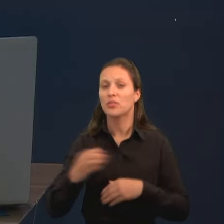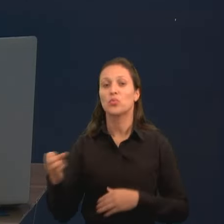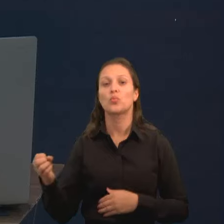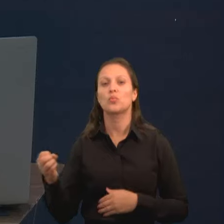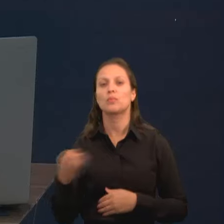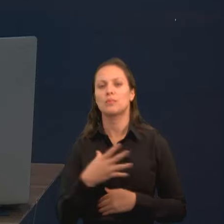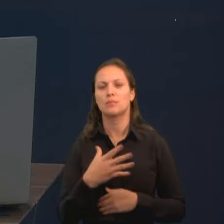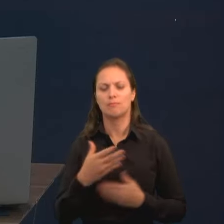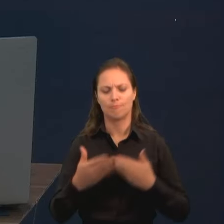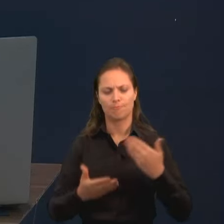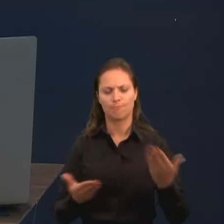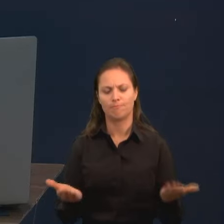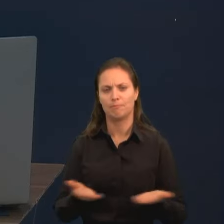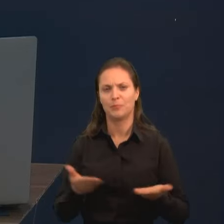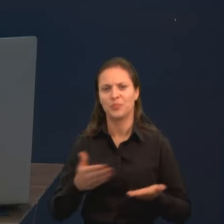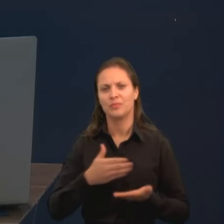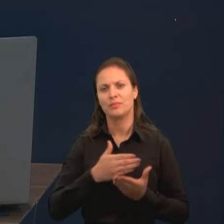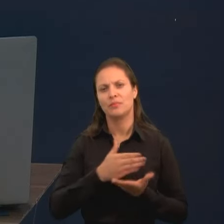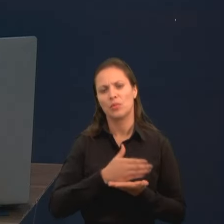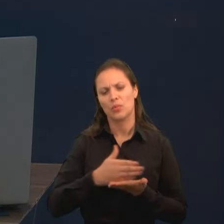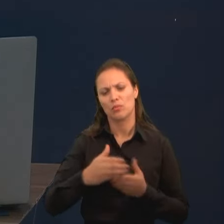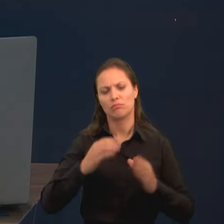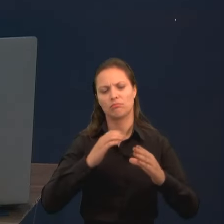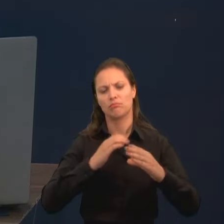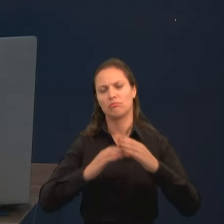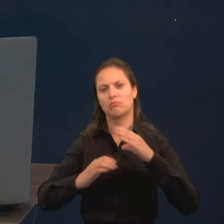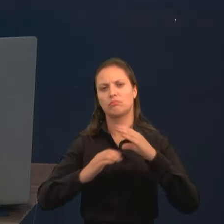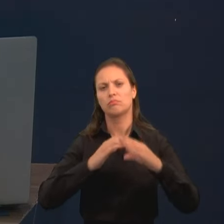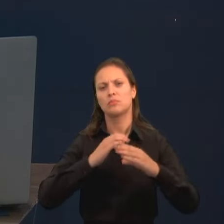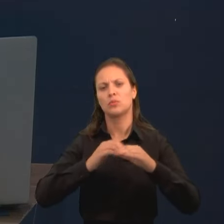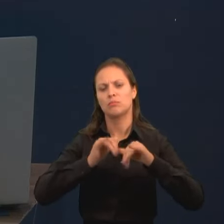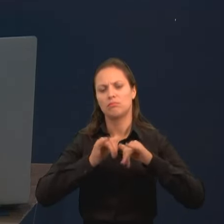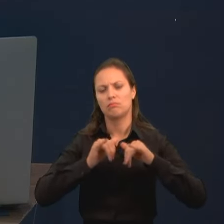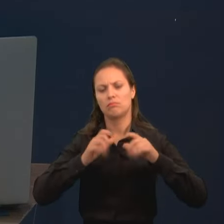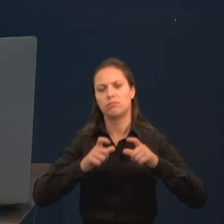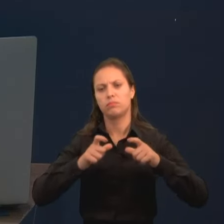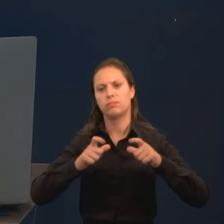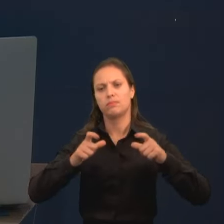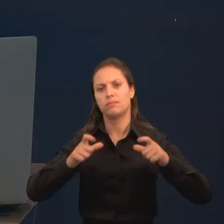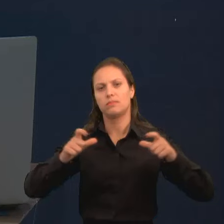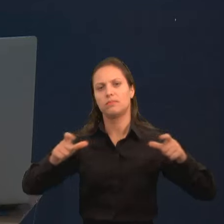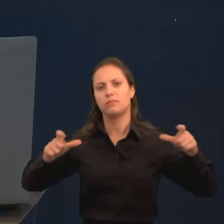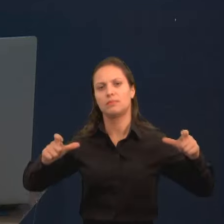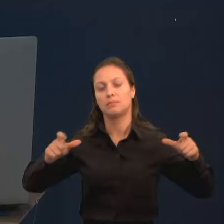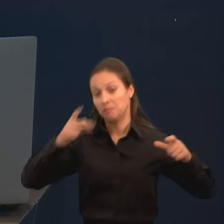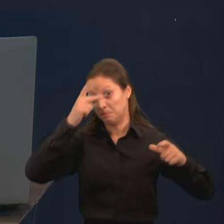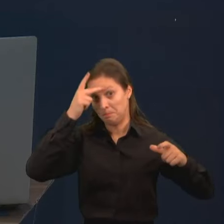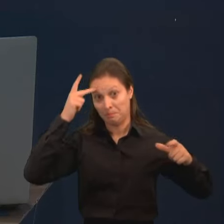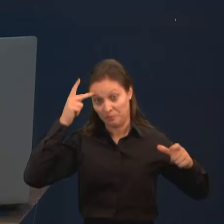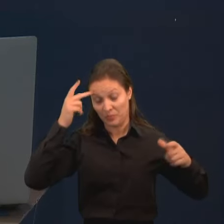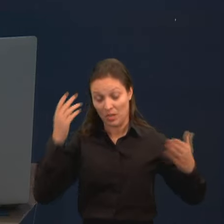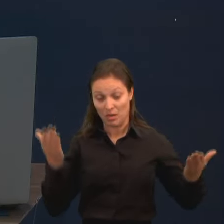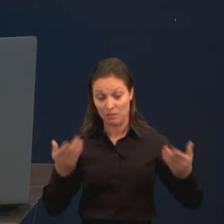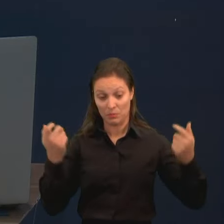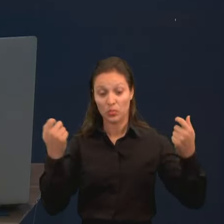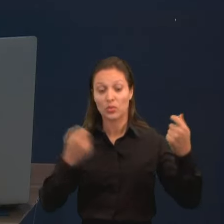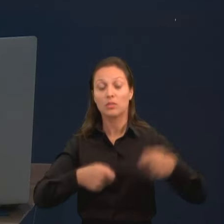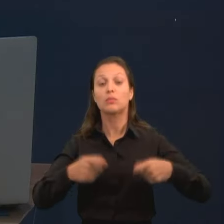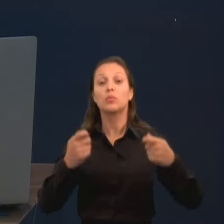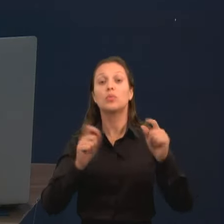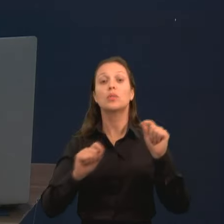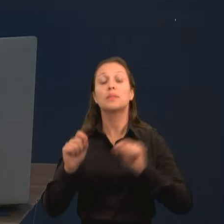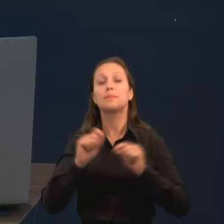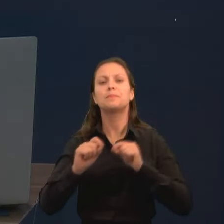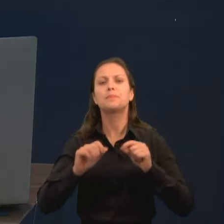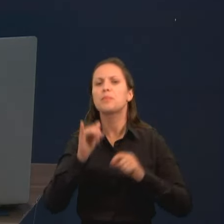campañas modernas. A partir de este momento, la comunicación de todos para todos es posible. Ahora